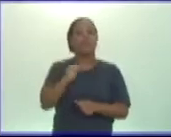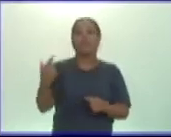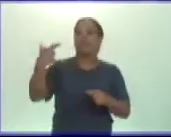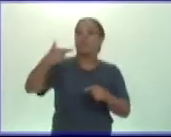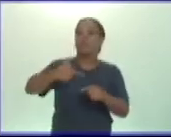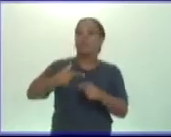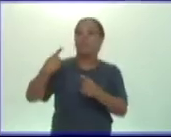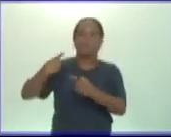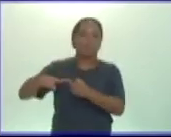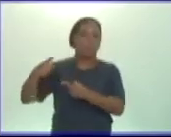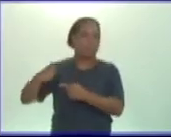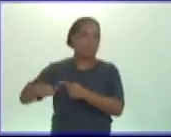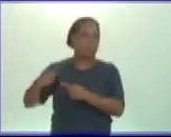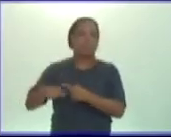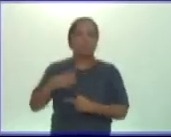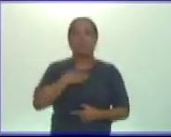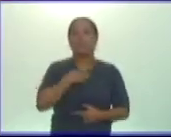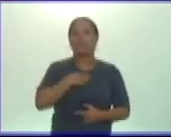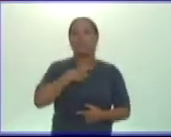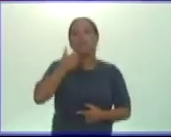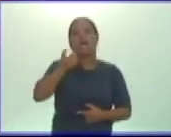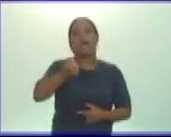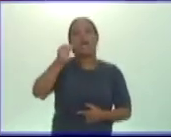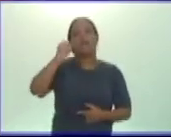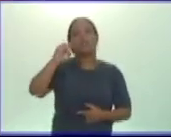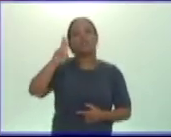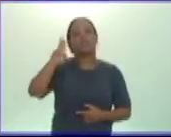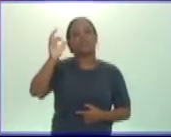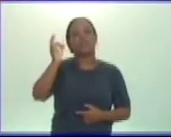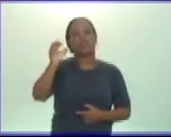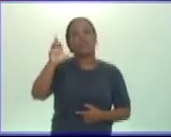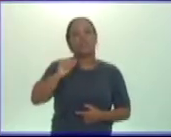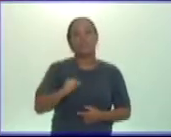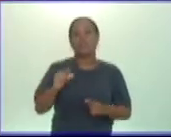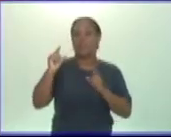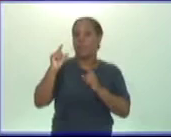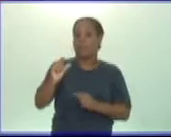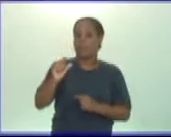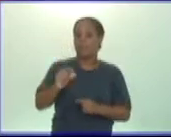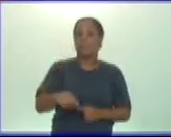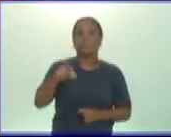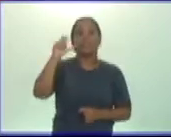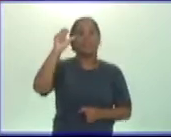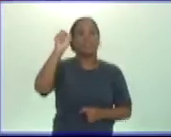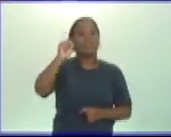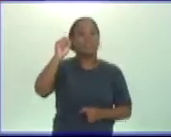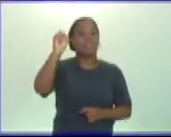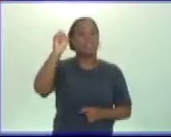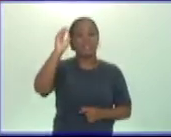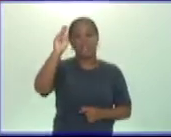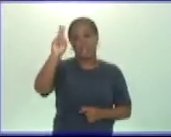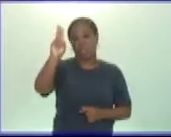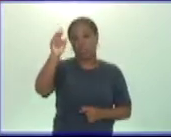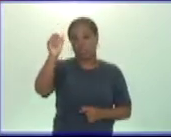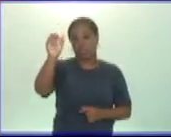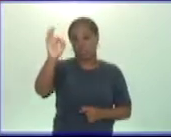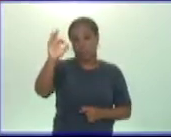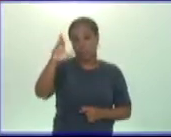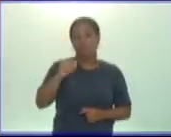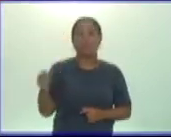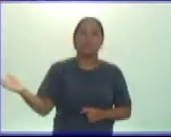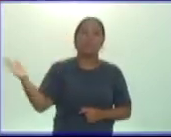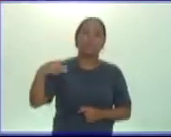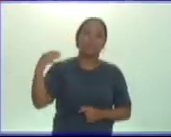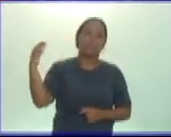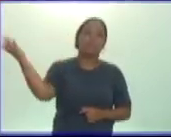petróleo que contengan azufre. Una gran parte del dióxido de azufre emitido a la atmósfera procede de la emisión natural